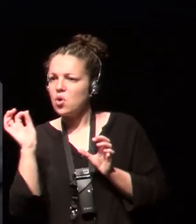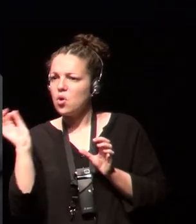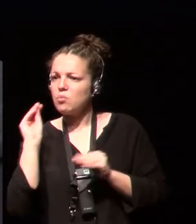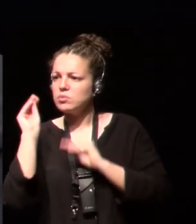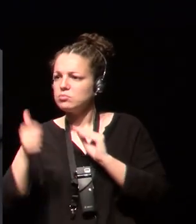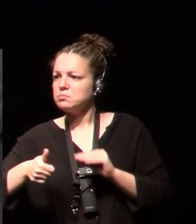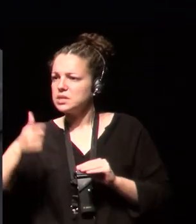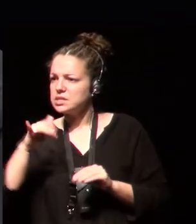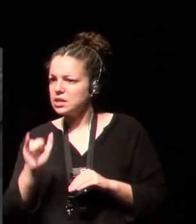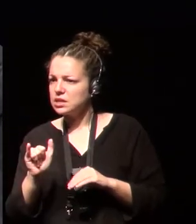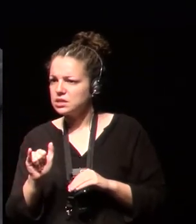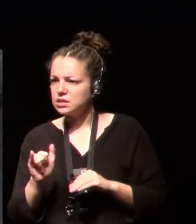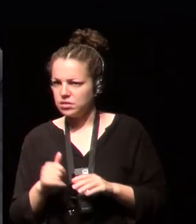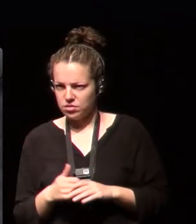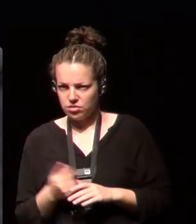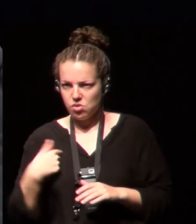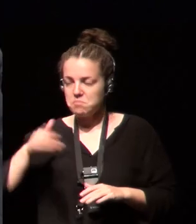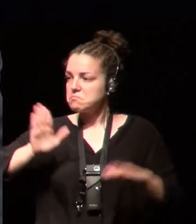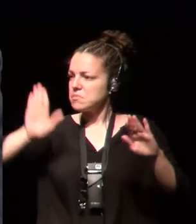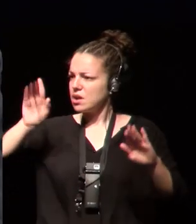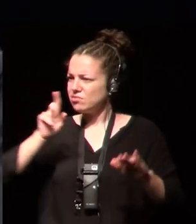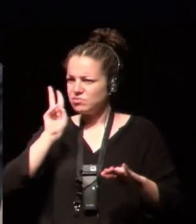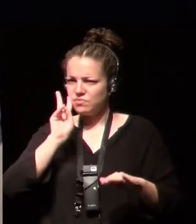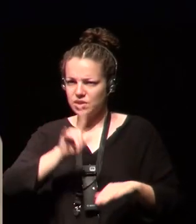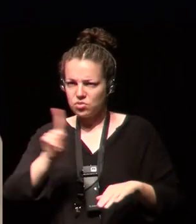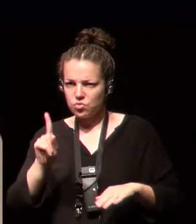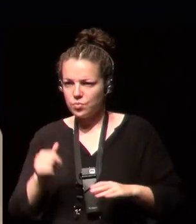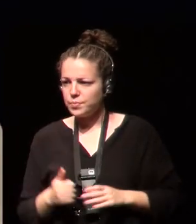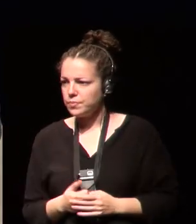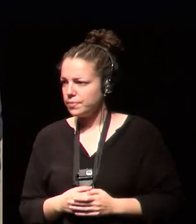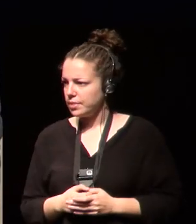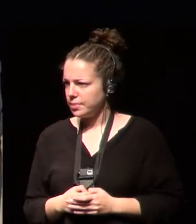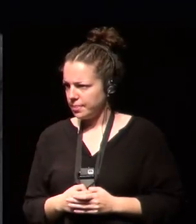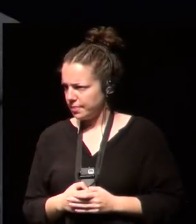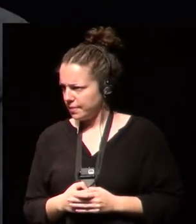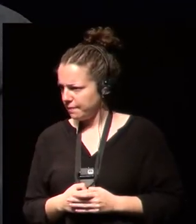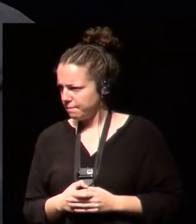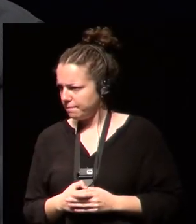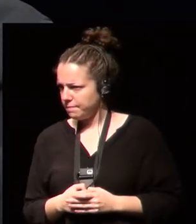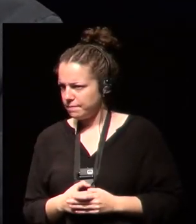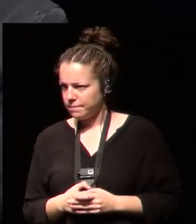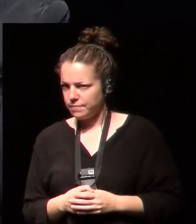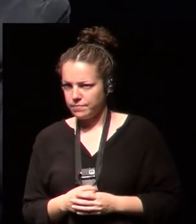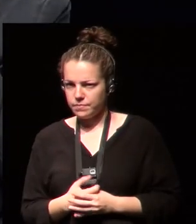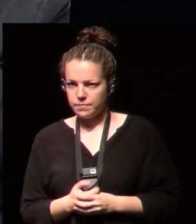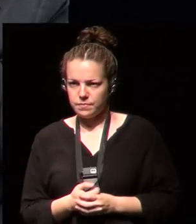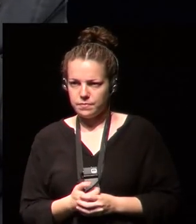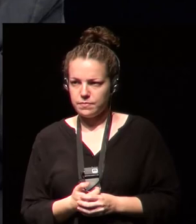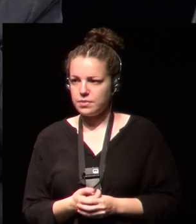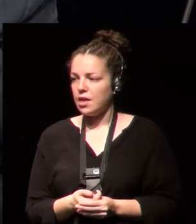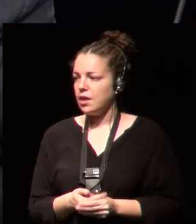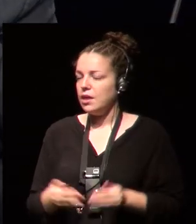No veo manos. Okay. Let's go to have a coffee. Muchísimas gracias